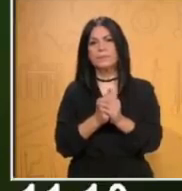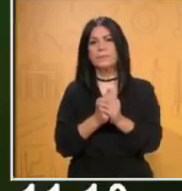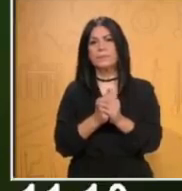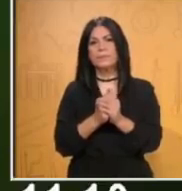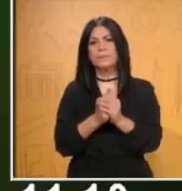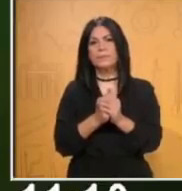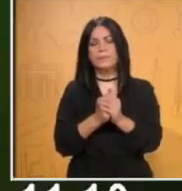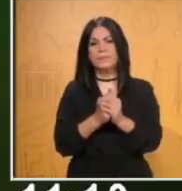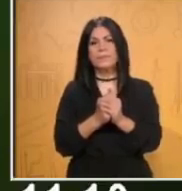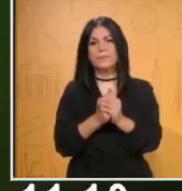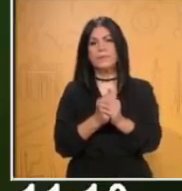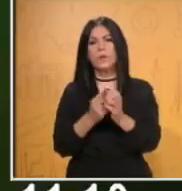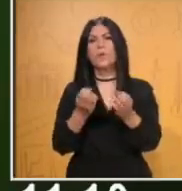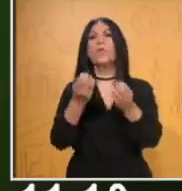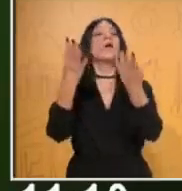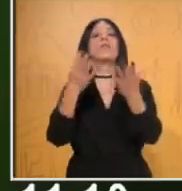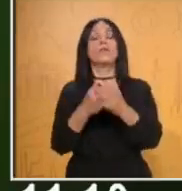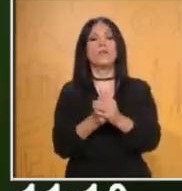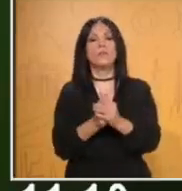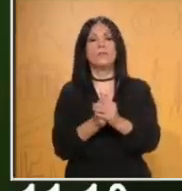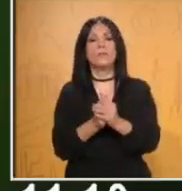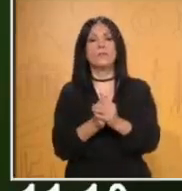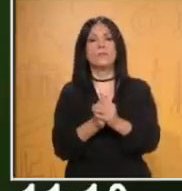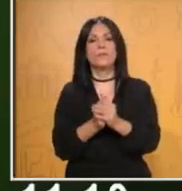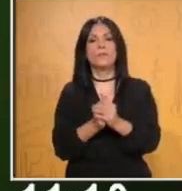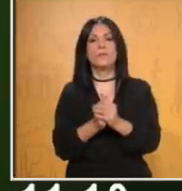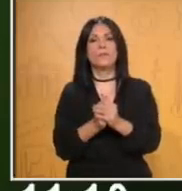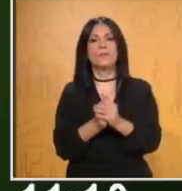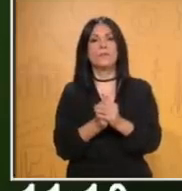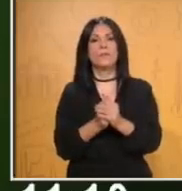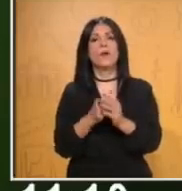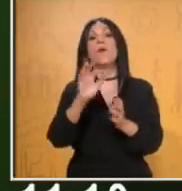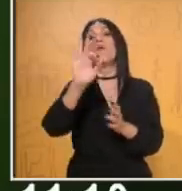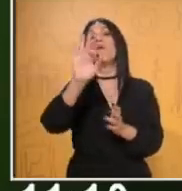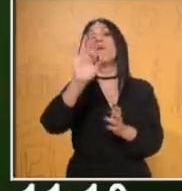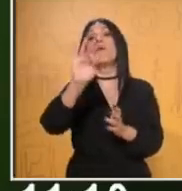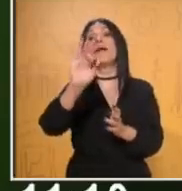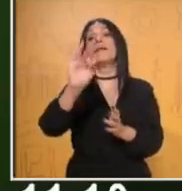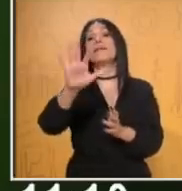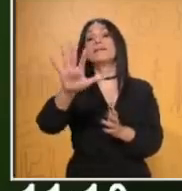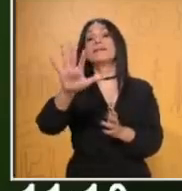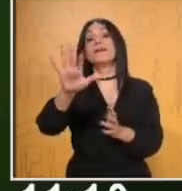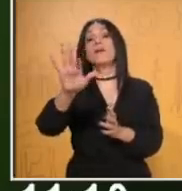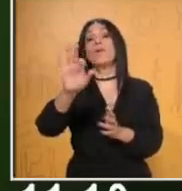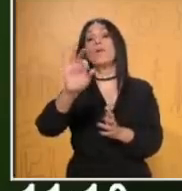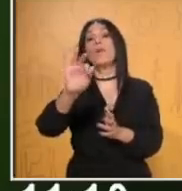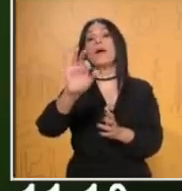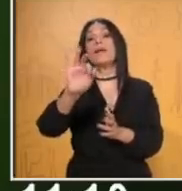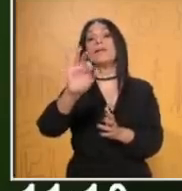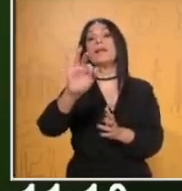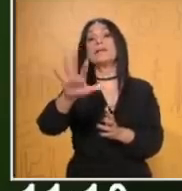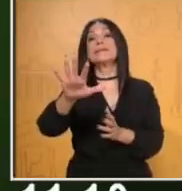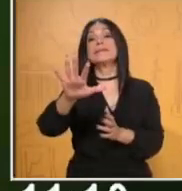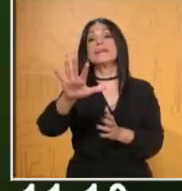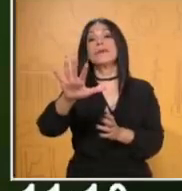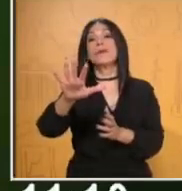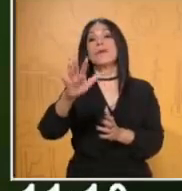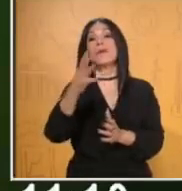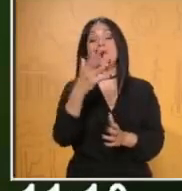la mitad de 90, significa que el ángulo es de 45 grados, lo que corresponde a un ángulo